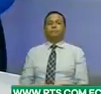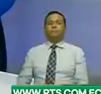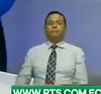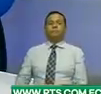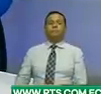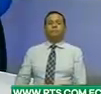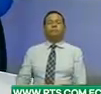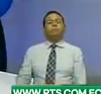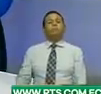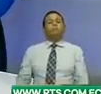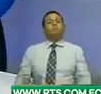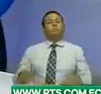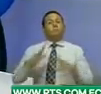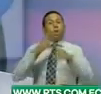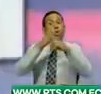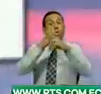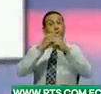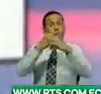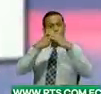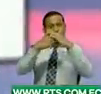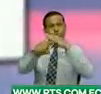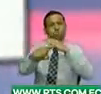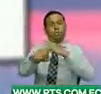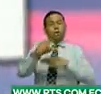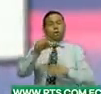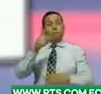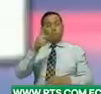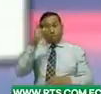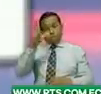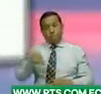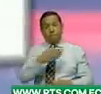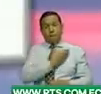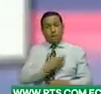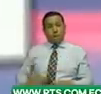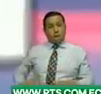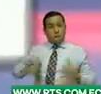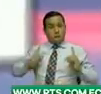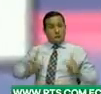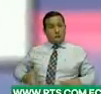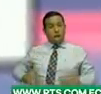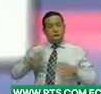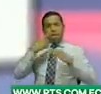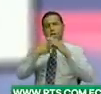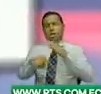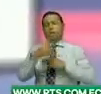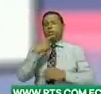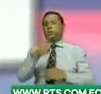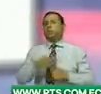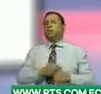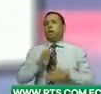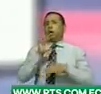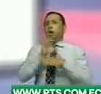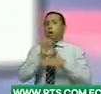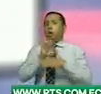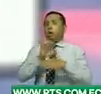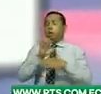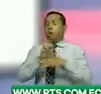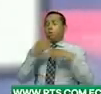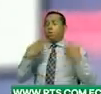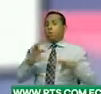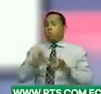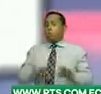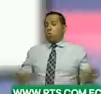A través de su cuenta de Twitter, el primer mandatario Lenín Moreno escribió lo siguiente: Ecuador vivirá una importante